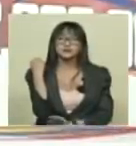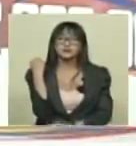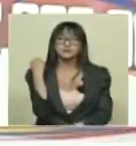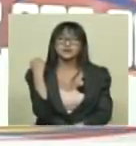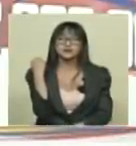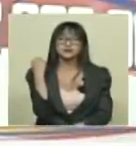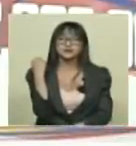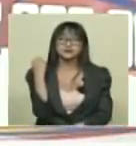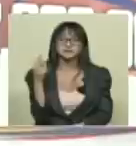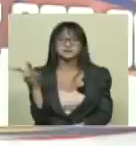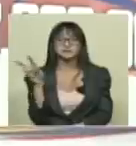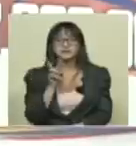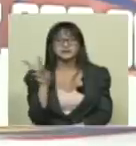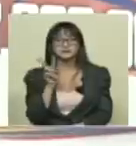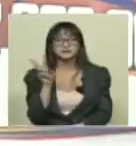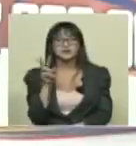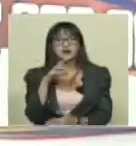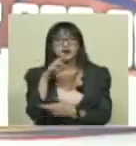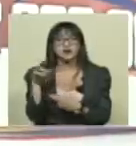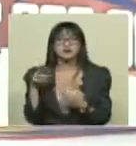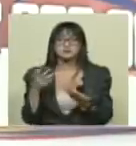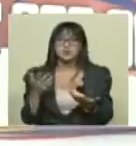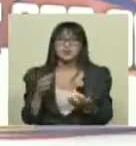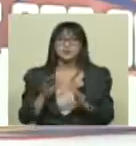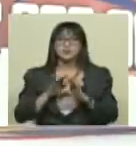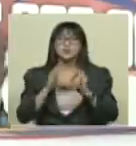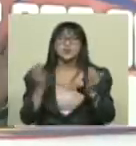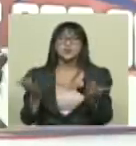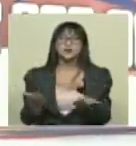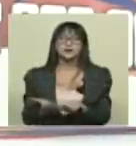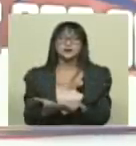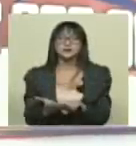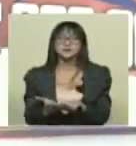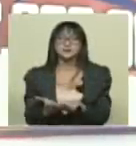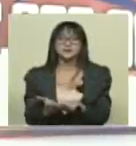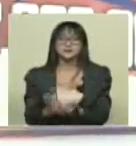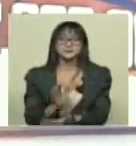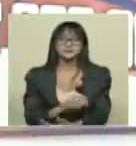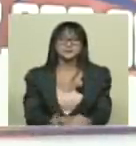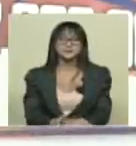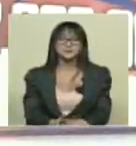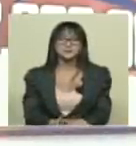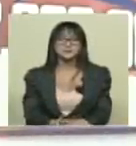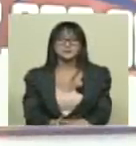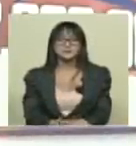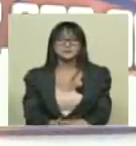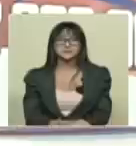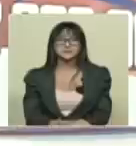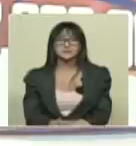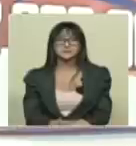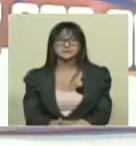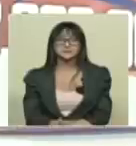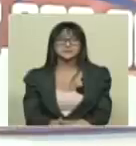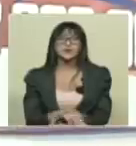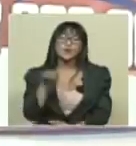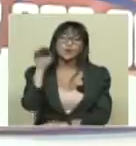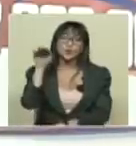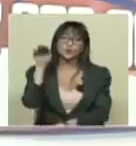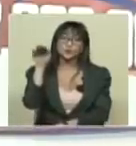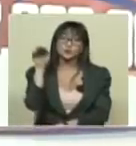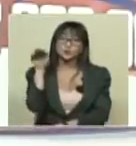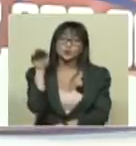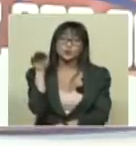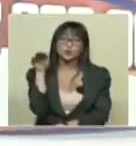criptomoneda venezolana que ha revolucionado el mundo de las criptomonedas. Se tendrá que hablar en el